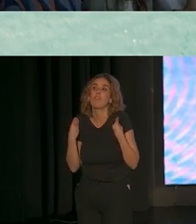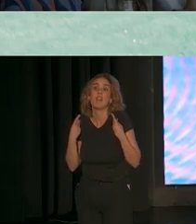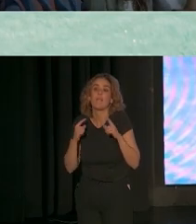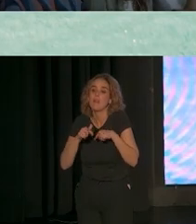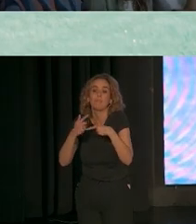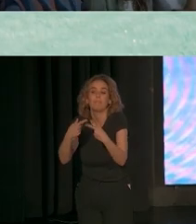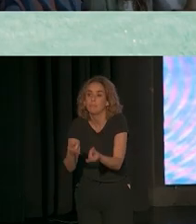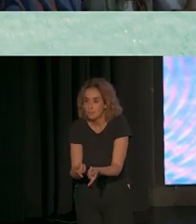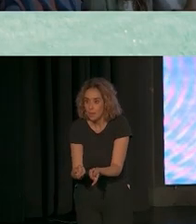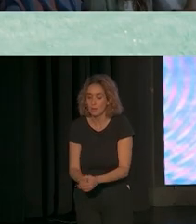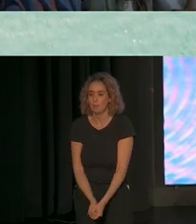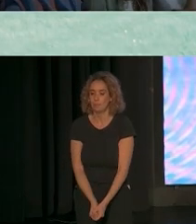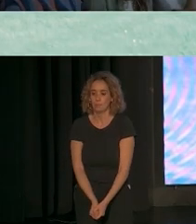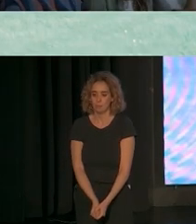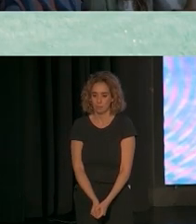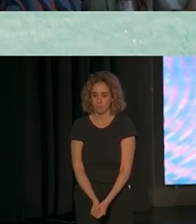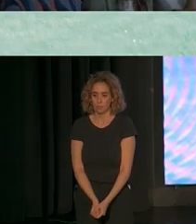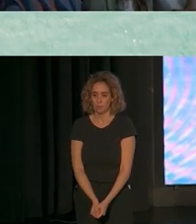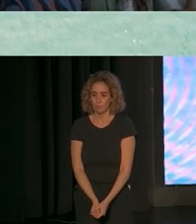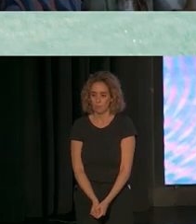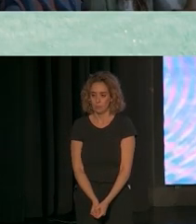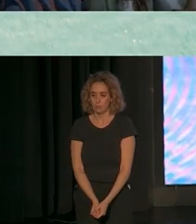la vida cotidiana?